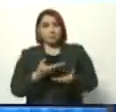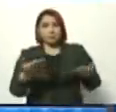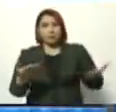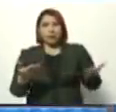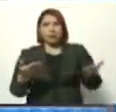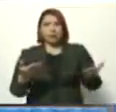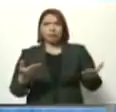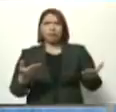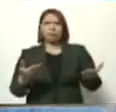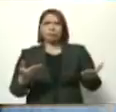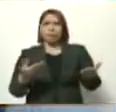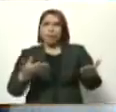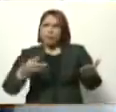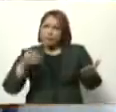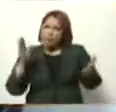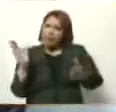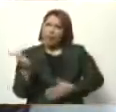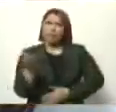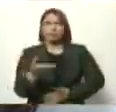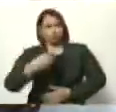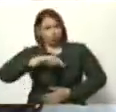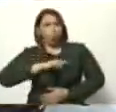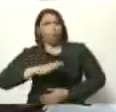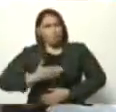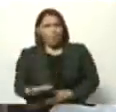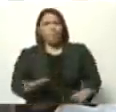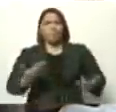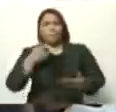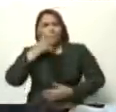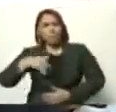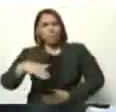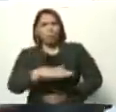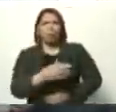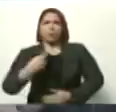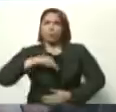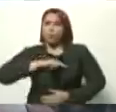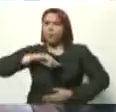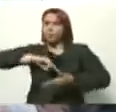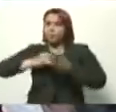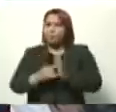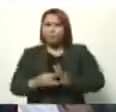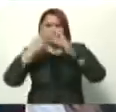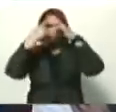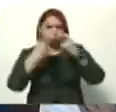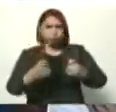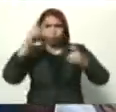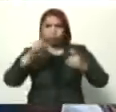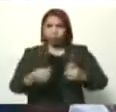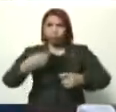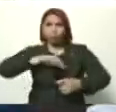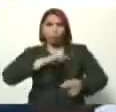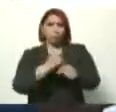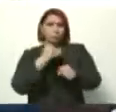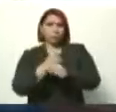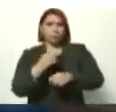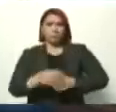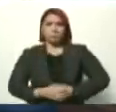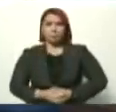sí podemos, como pueblo, con nuestros técnicos, con nuestros profesionales, con nuestros trabajadores.